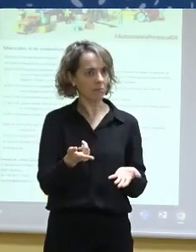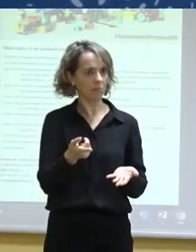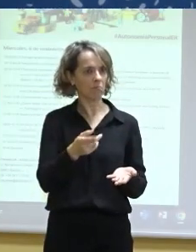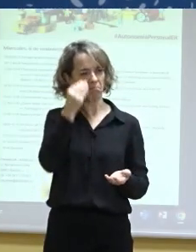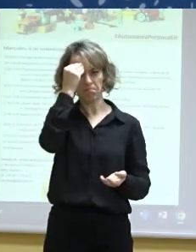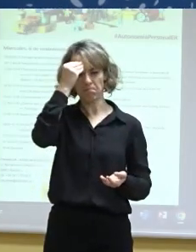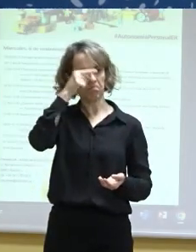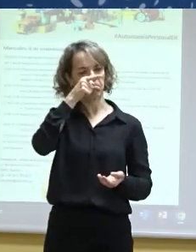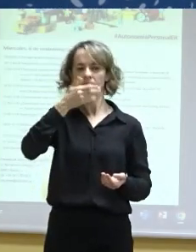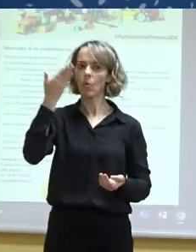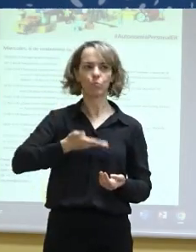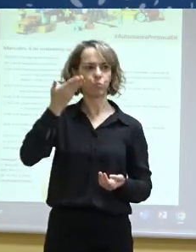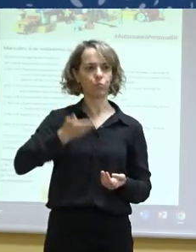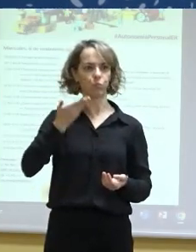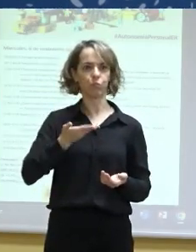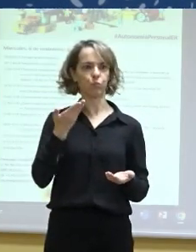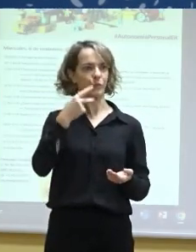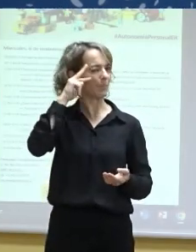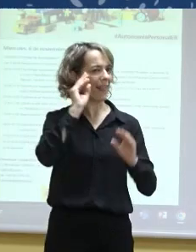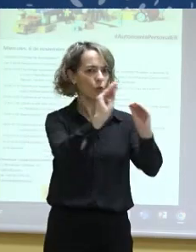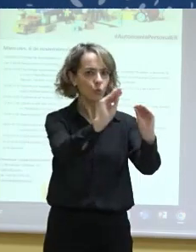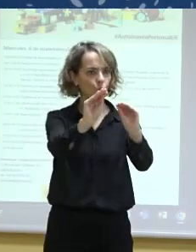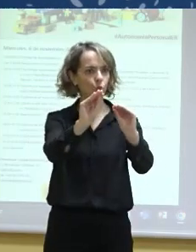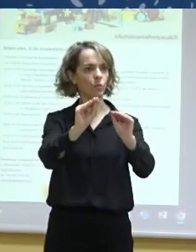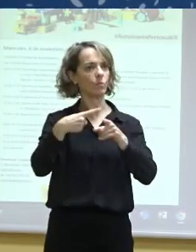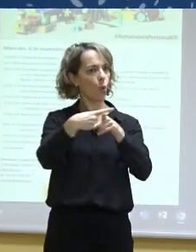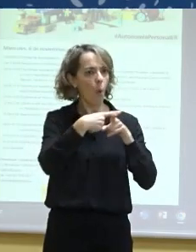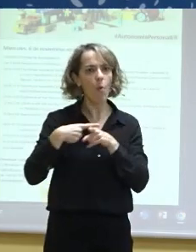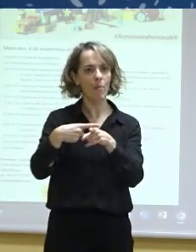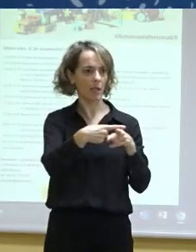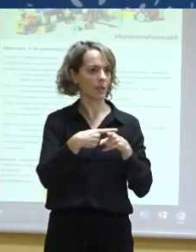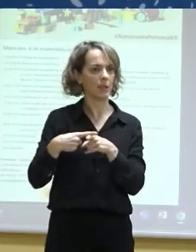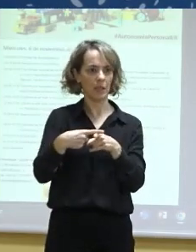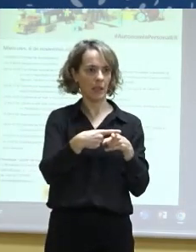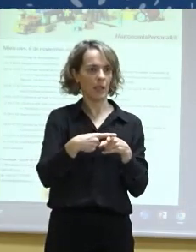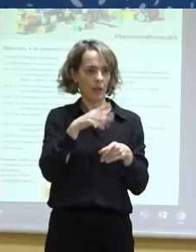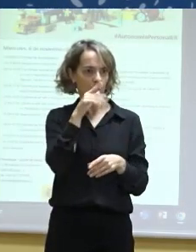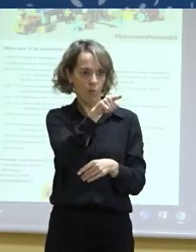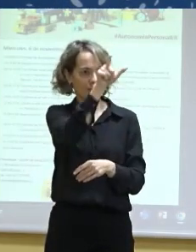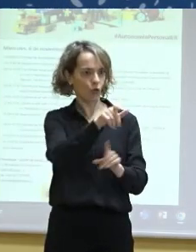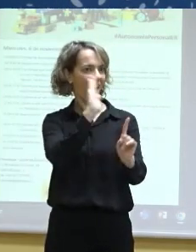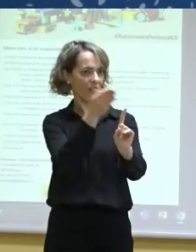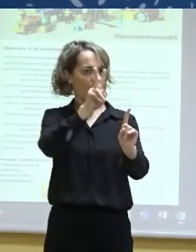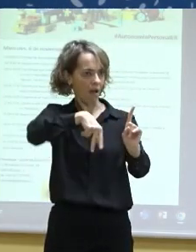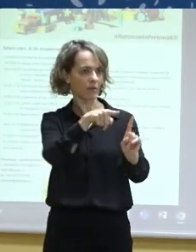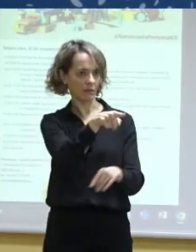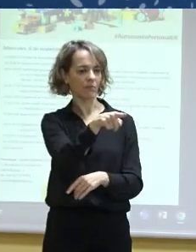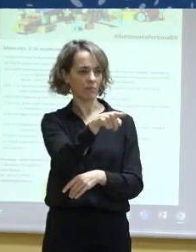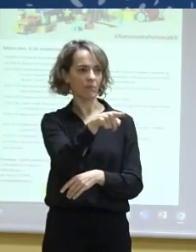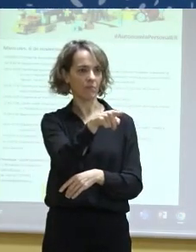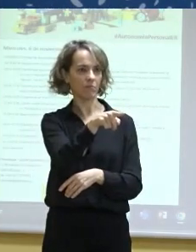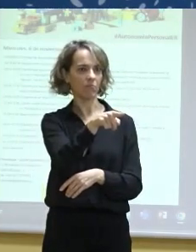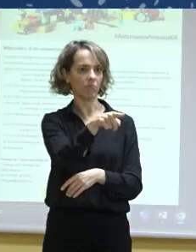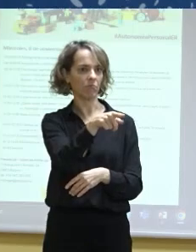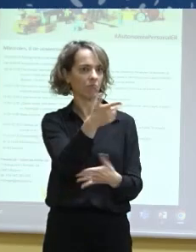el poder compartir esas experiencias inevitablemente de las personas afectadas.